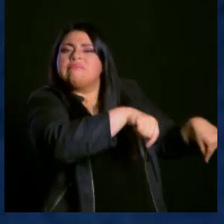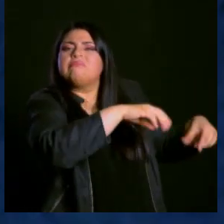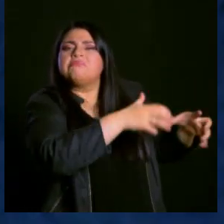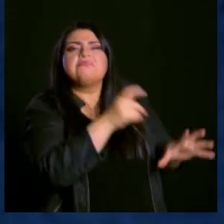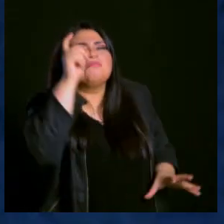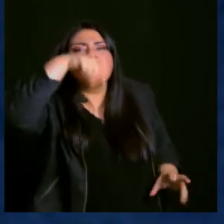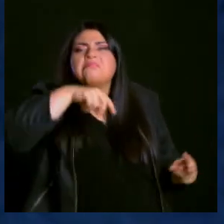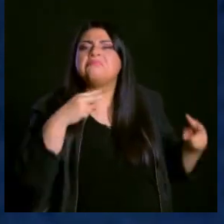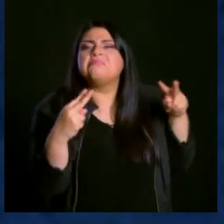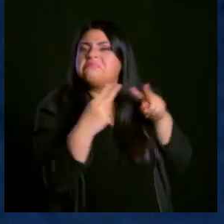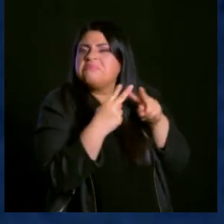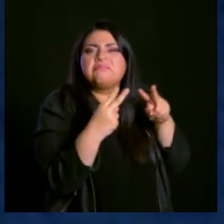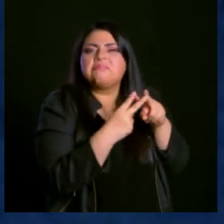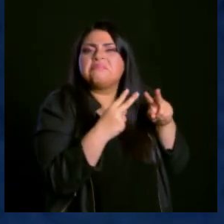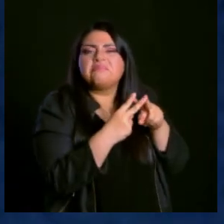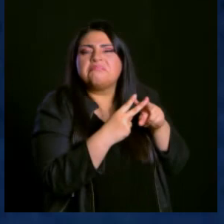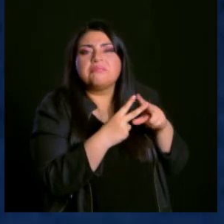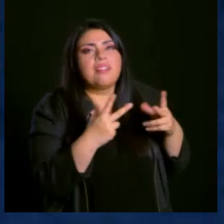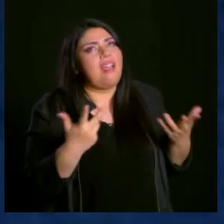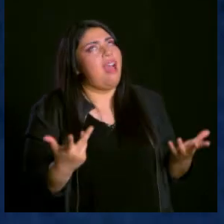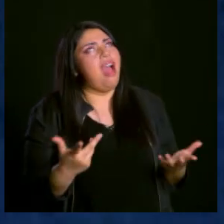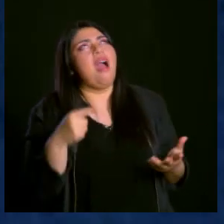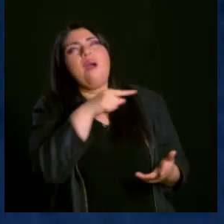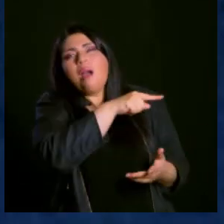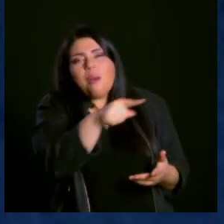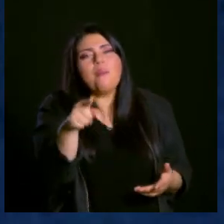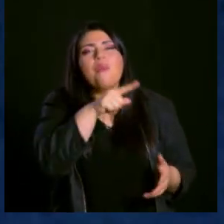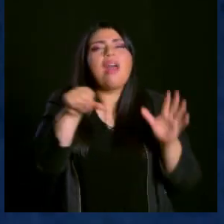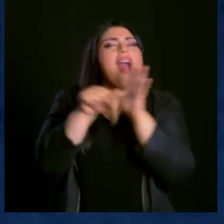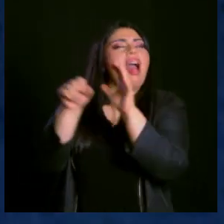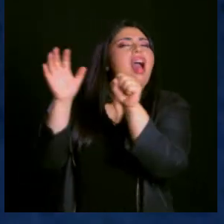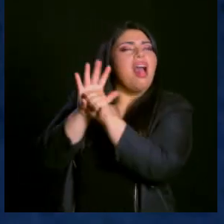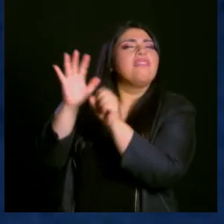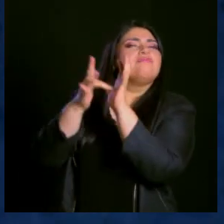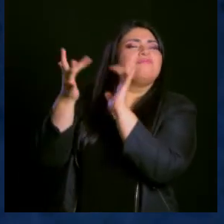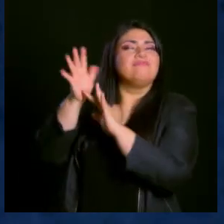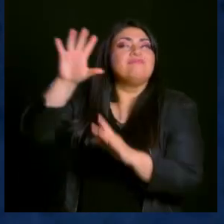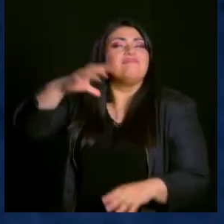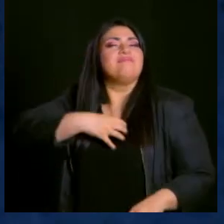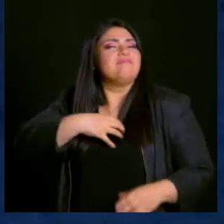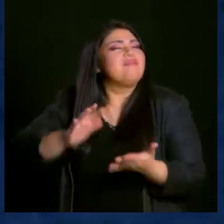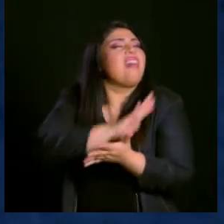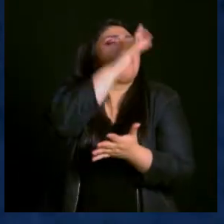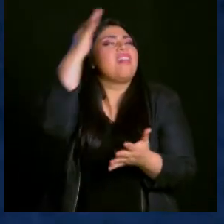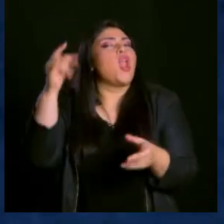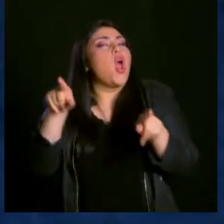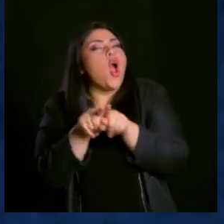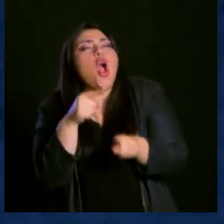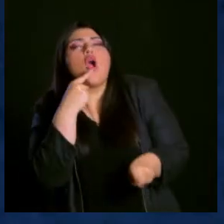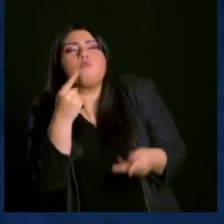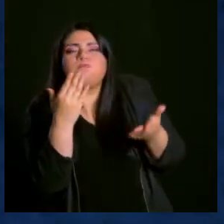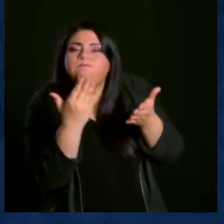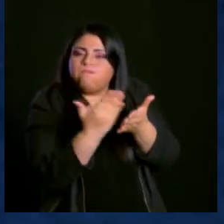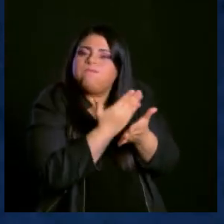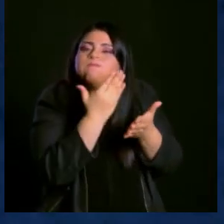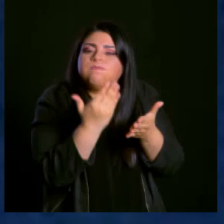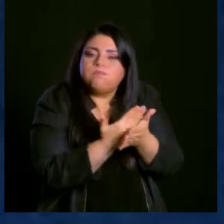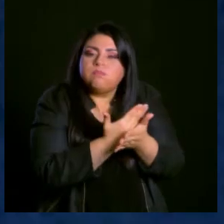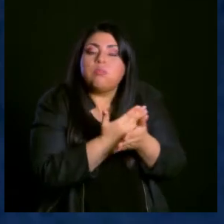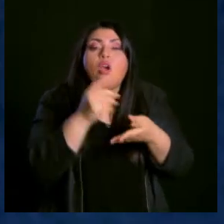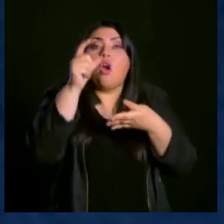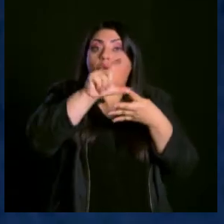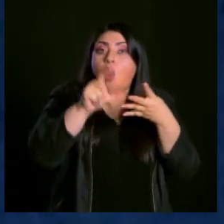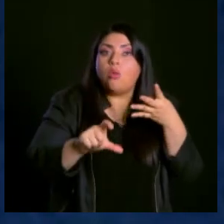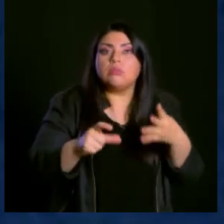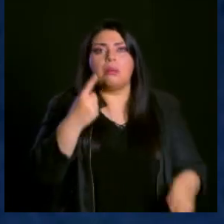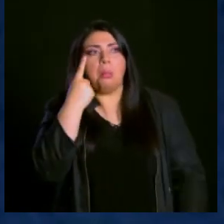Porque si la hubieron conocido nunca habrían crucificado al señor de la gloria antes bien como está escrito ahorita viene cosas que